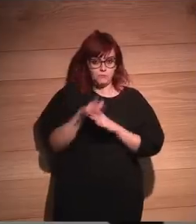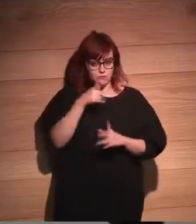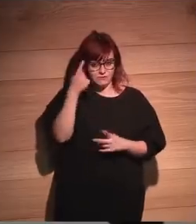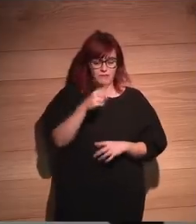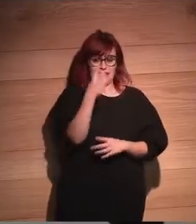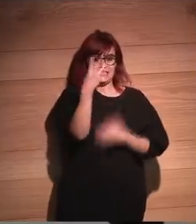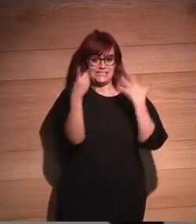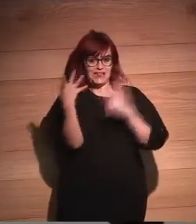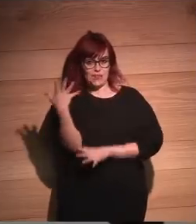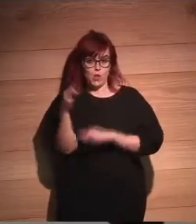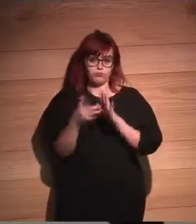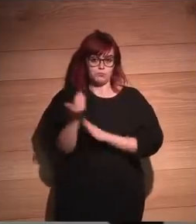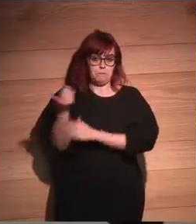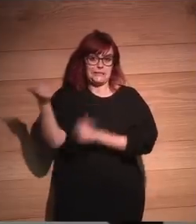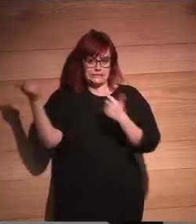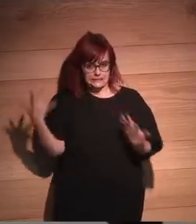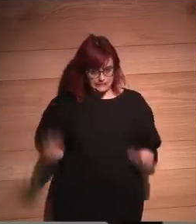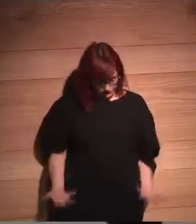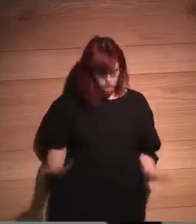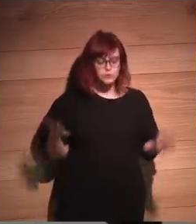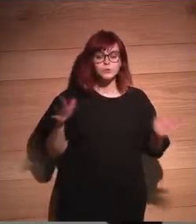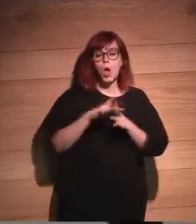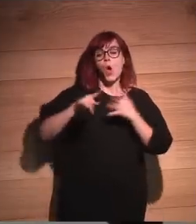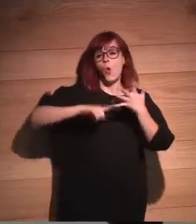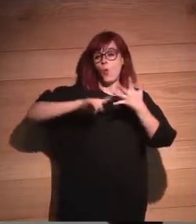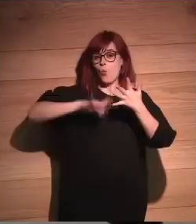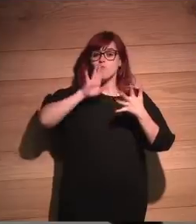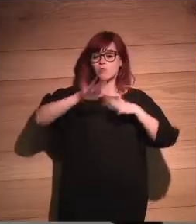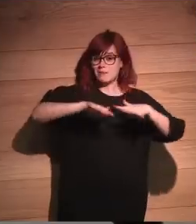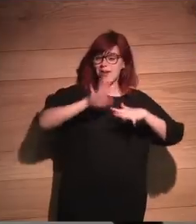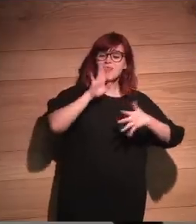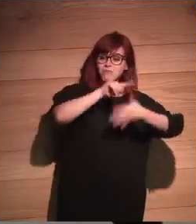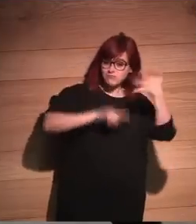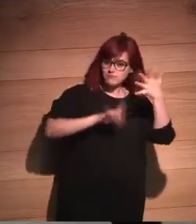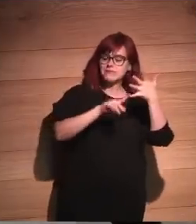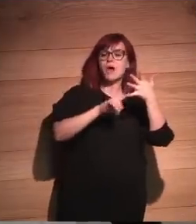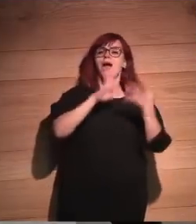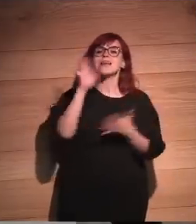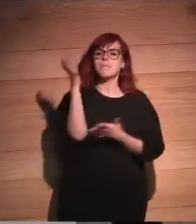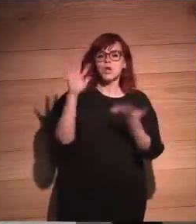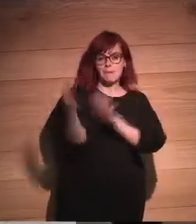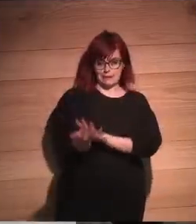la última dinámica es el cambio climático.